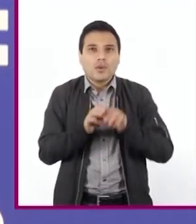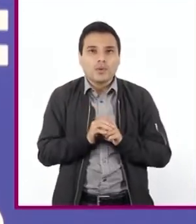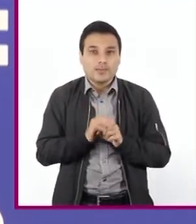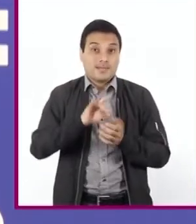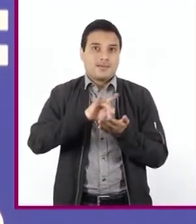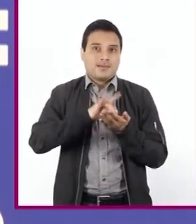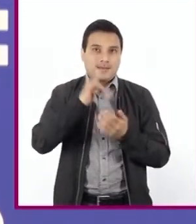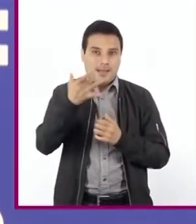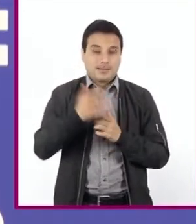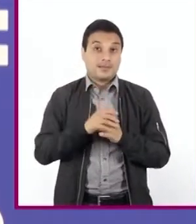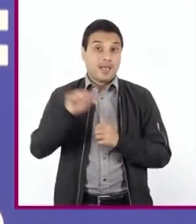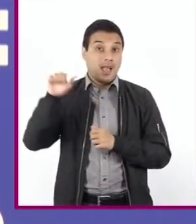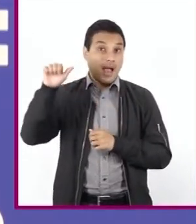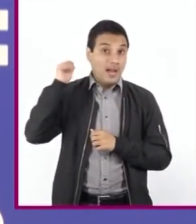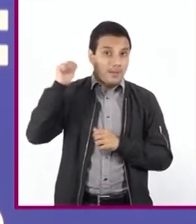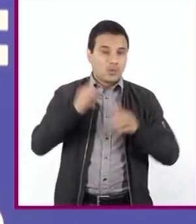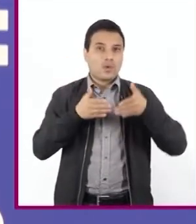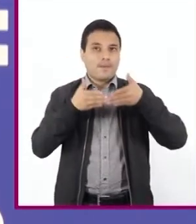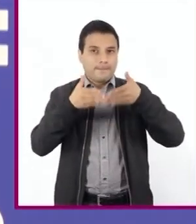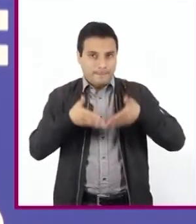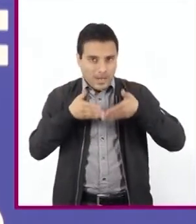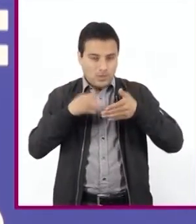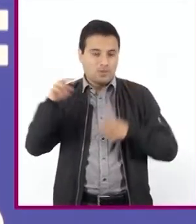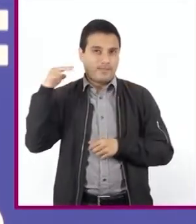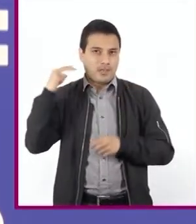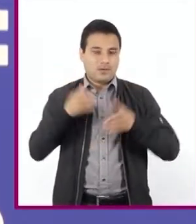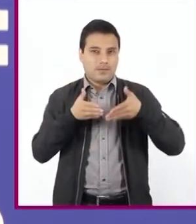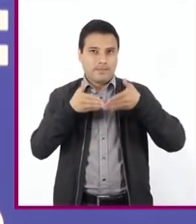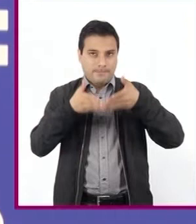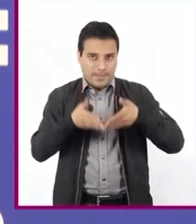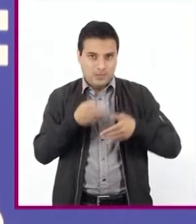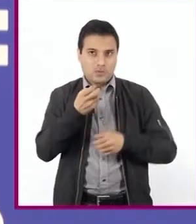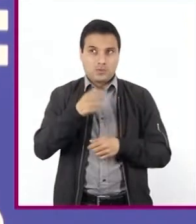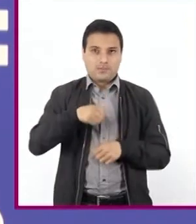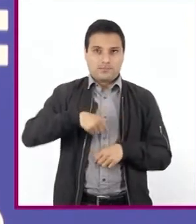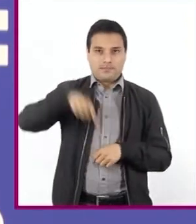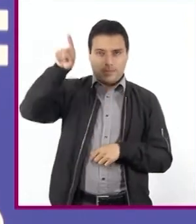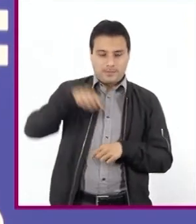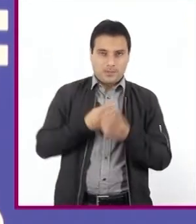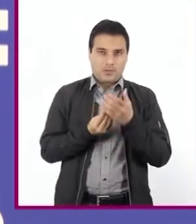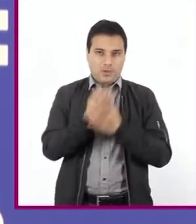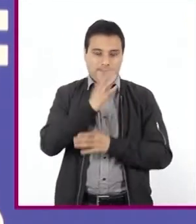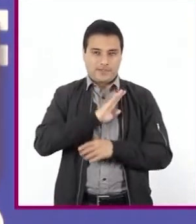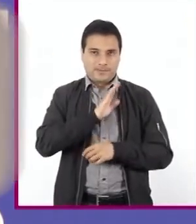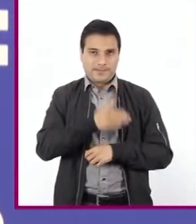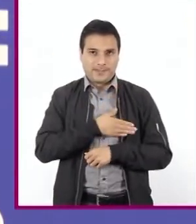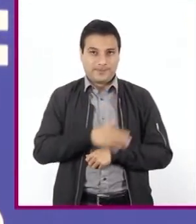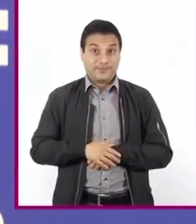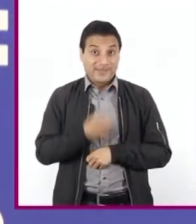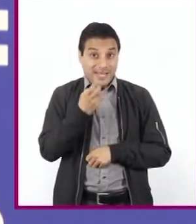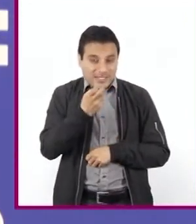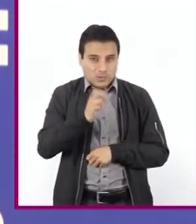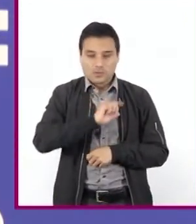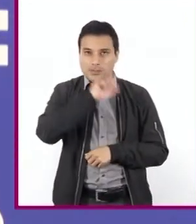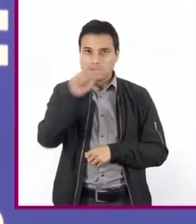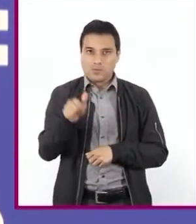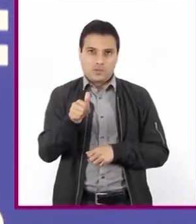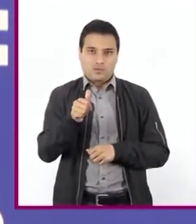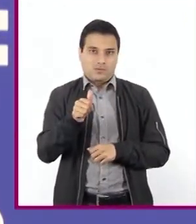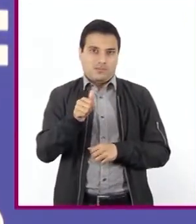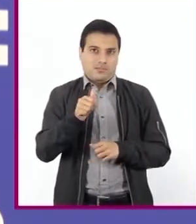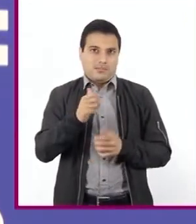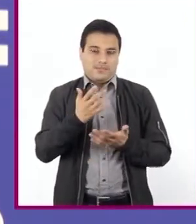puertos de Acapulco y de Veracruz en Nueva España, ya que estas vías se tuvo contacto con todos los continentes de la